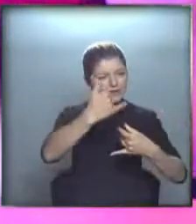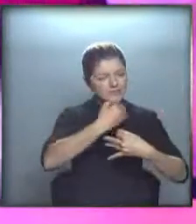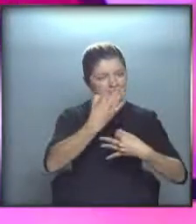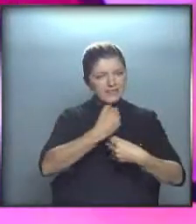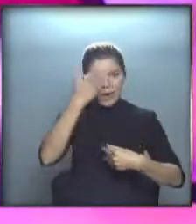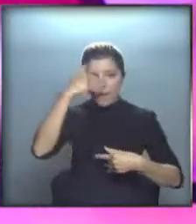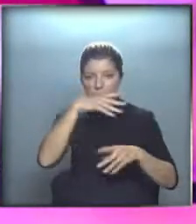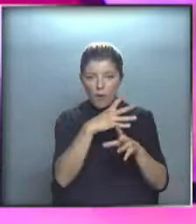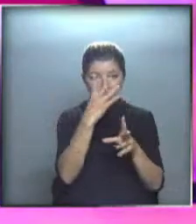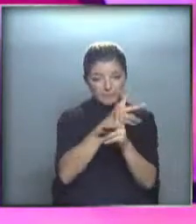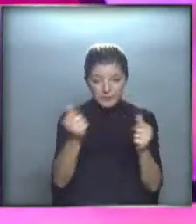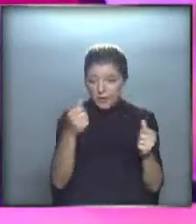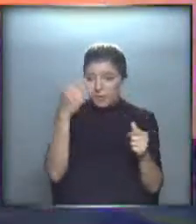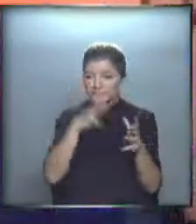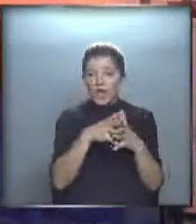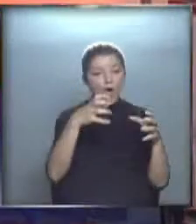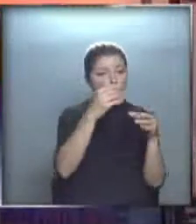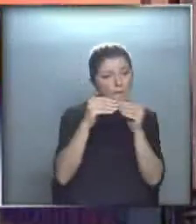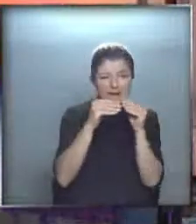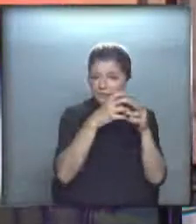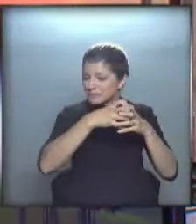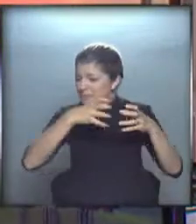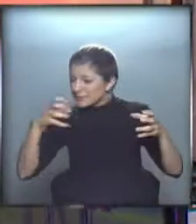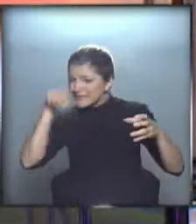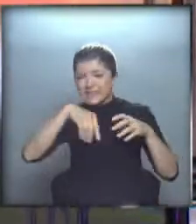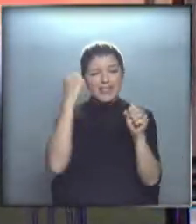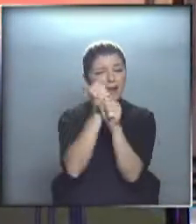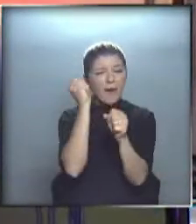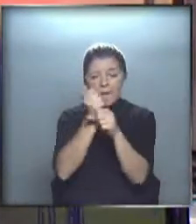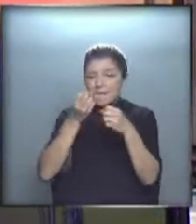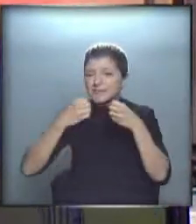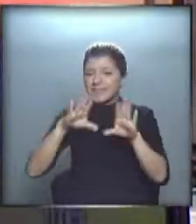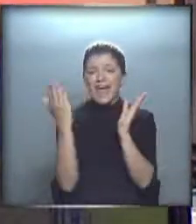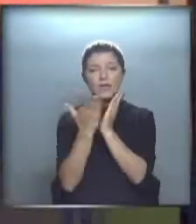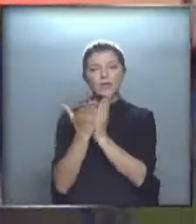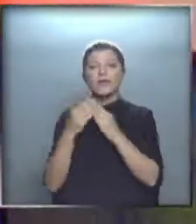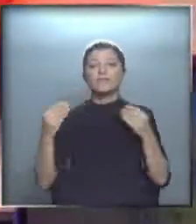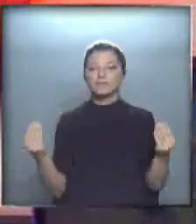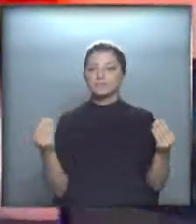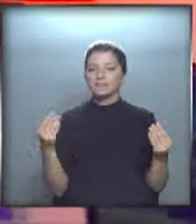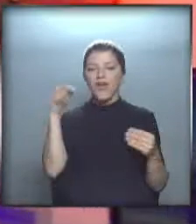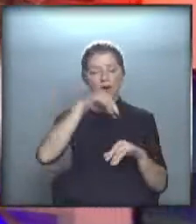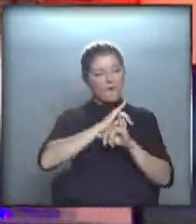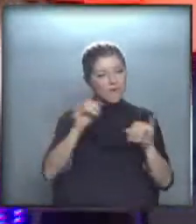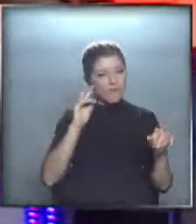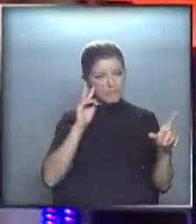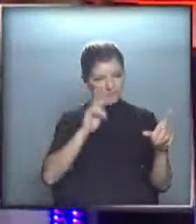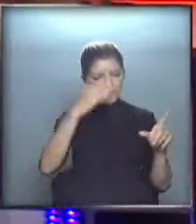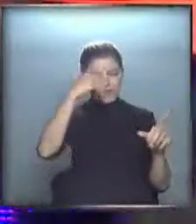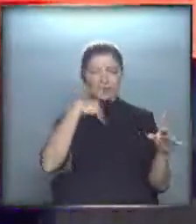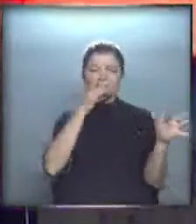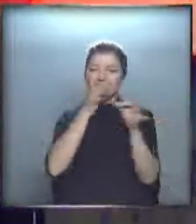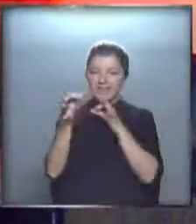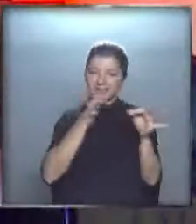pasa cuando nos tenemos que separar de los compañeros, empezar a trabajar, estudiar? Empezar la vida de verdad. Vamos a ver el informe, vamos a charlar de eso, gente. El